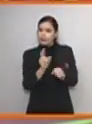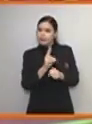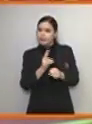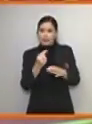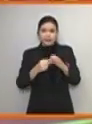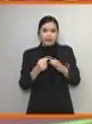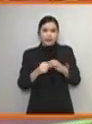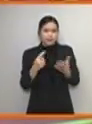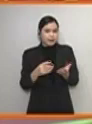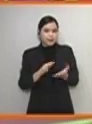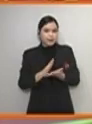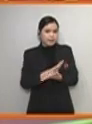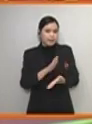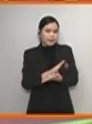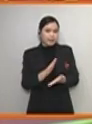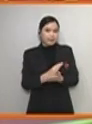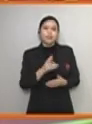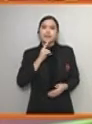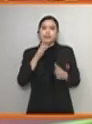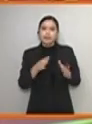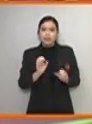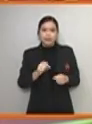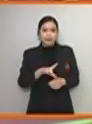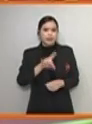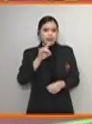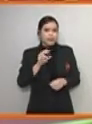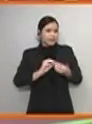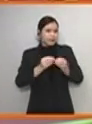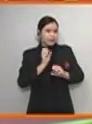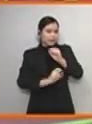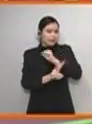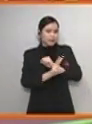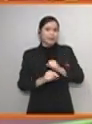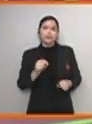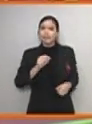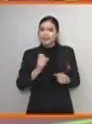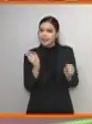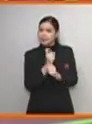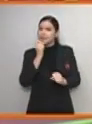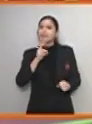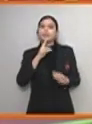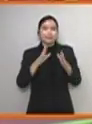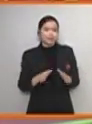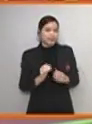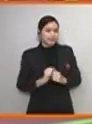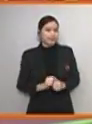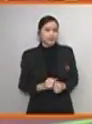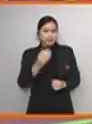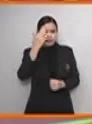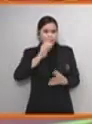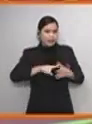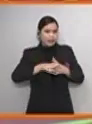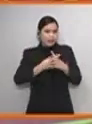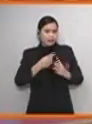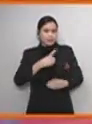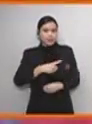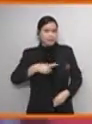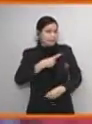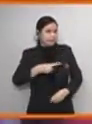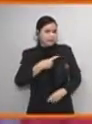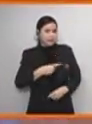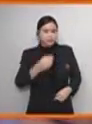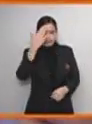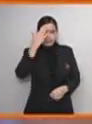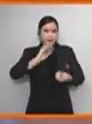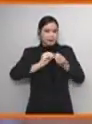Catracho, donde escoges los dos números de premiados para que juegues y ganes a lo Catracho. Iniciamos la diversión conociendo el primer número afortunado y su